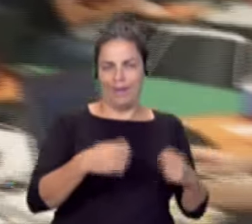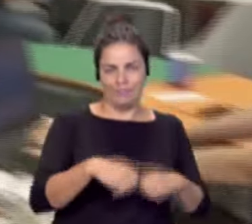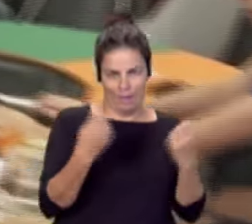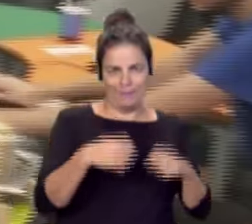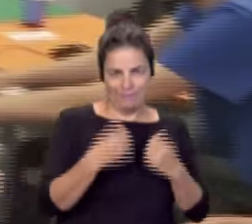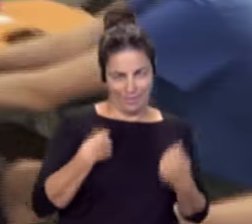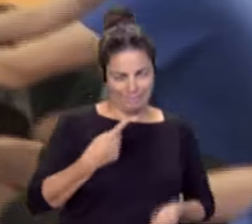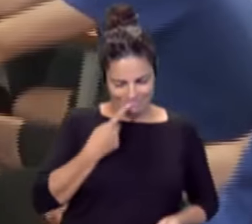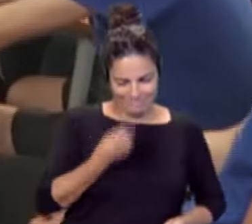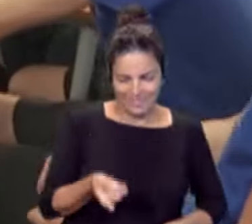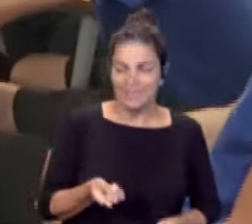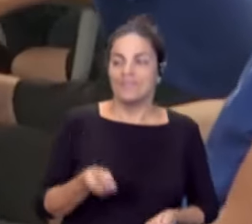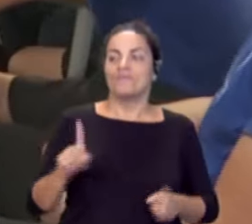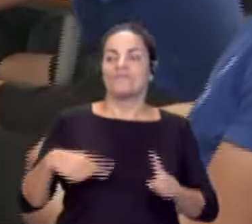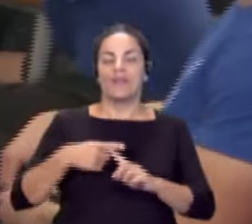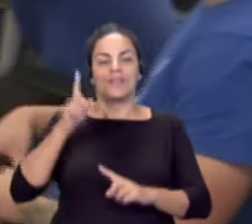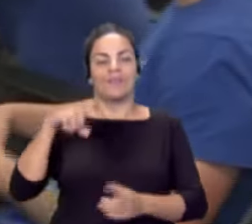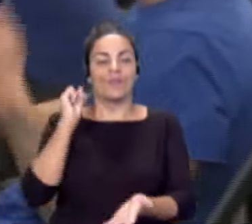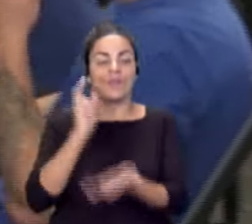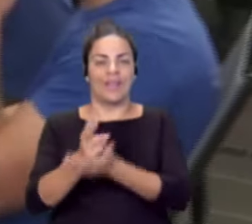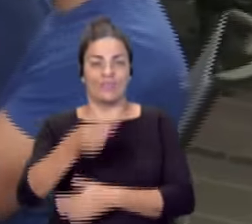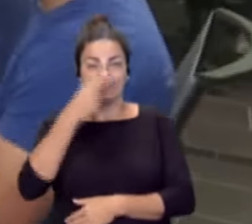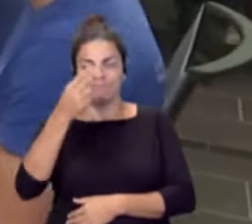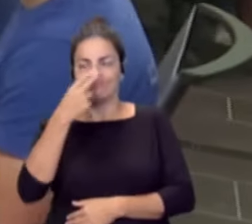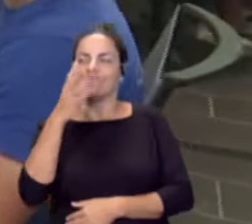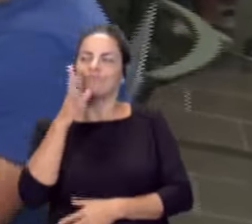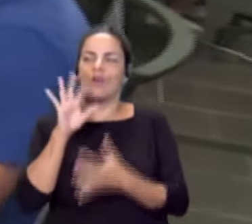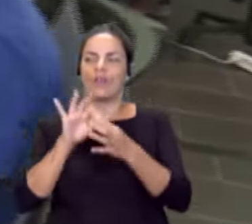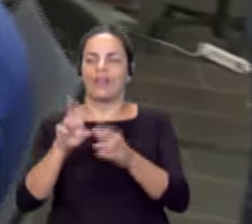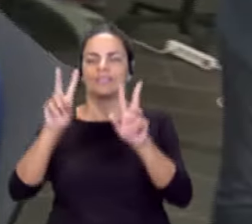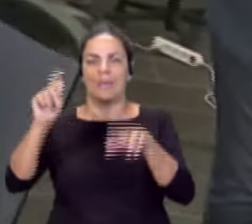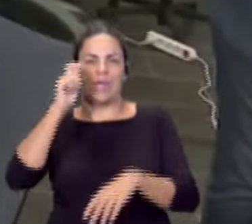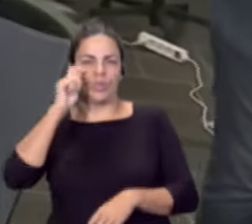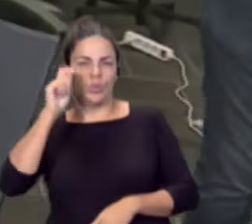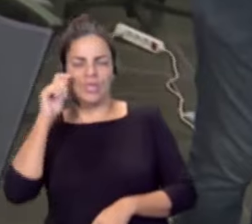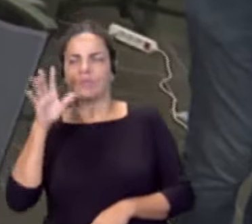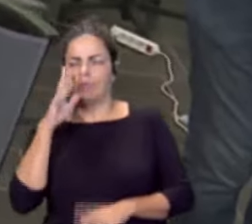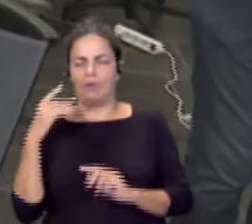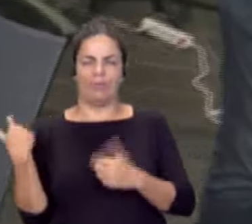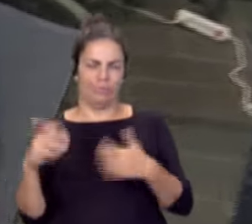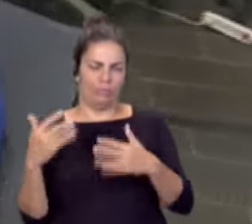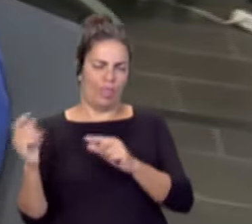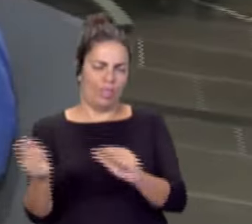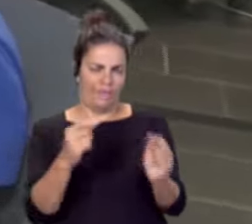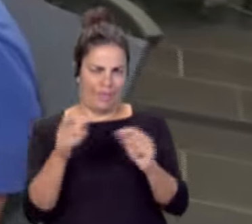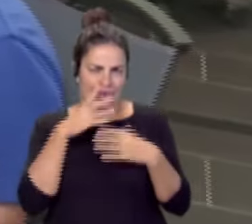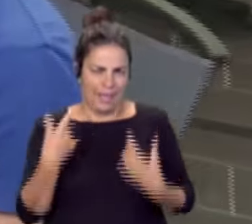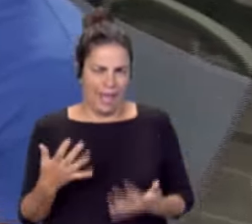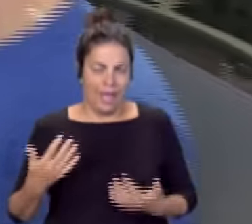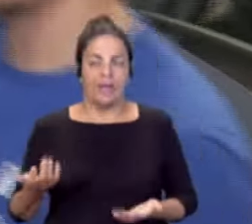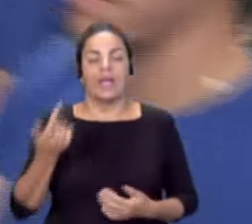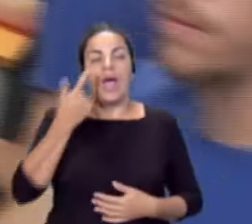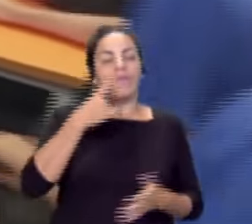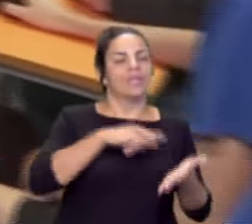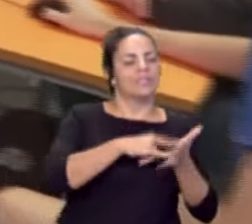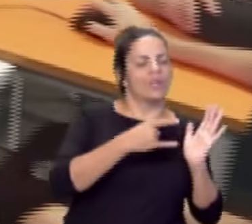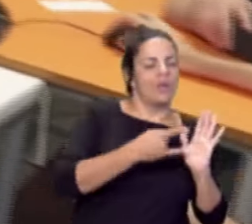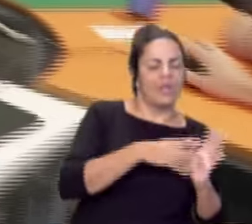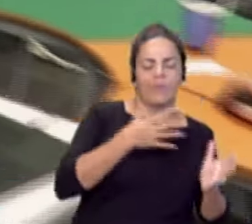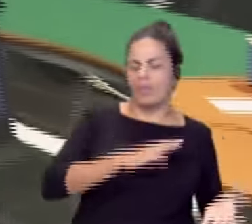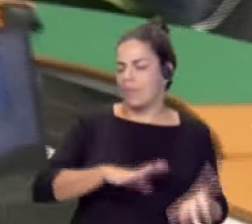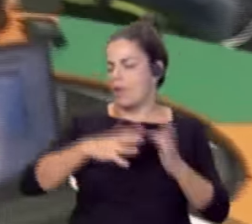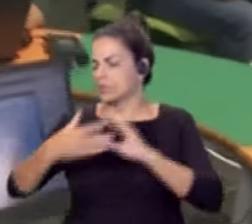hemos incorporado un reto, nos parece interesante, con el tema del turismo, está muy en debate, ¿no? ¿Cómo aplicamos la tecnología para hacer el turismo de